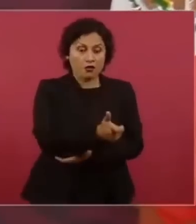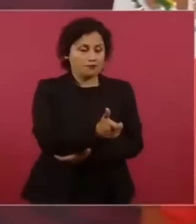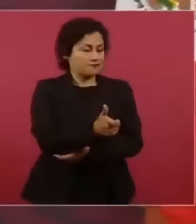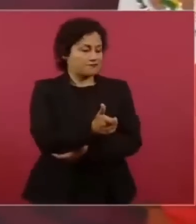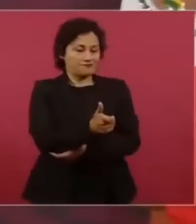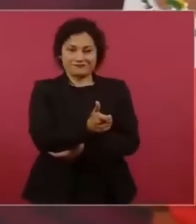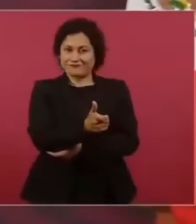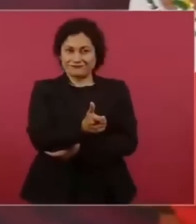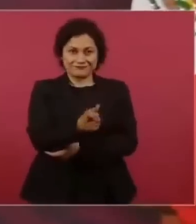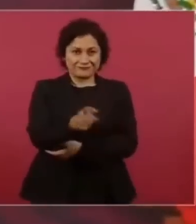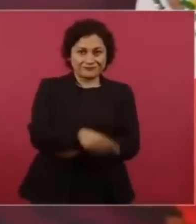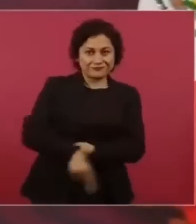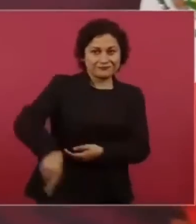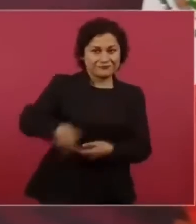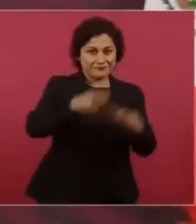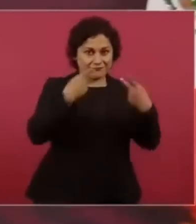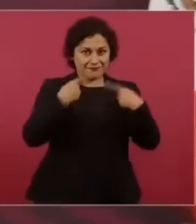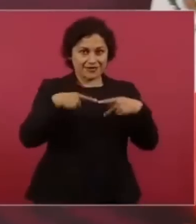No todo es el SAT,